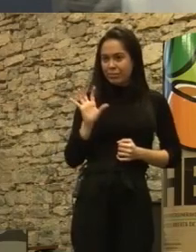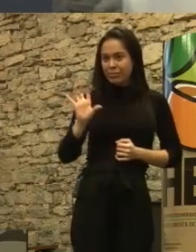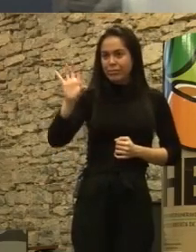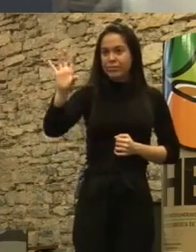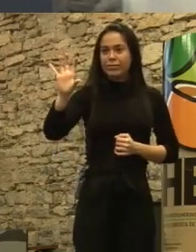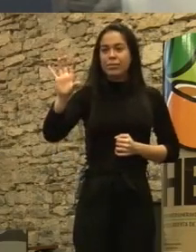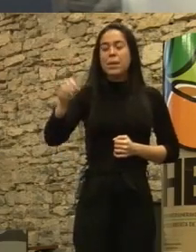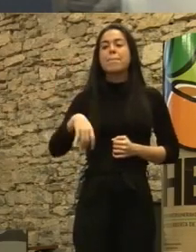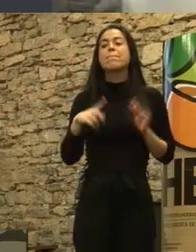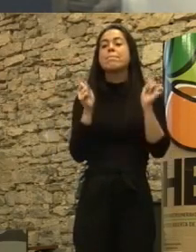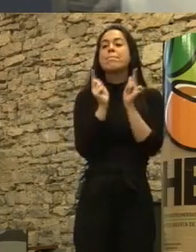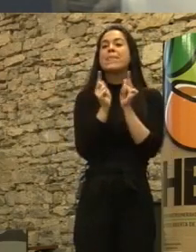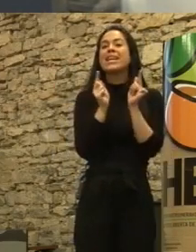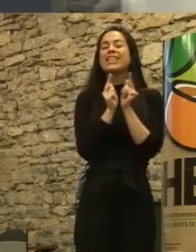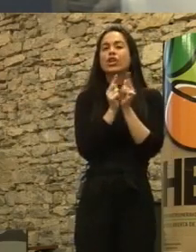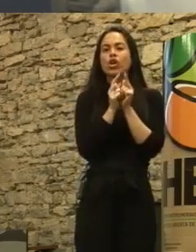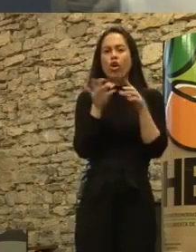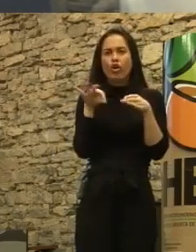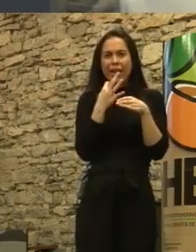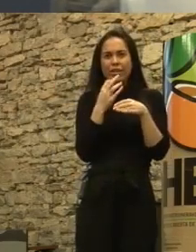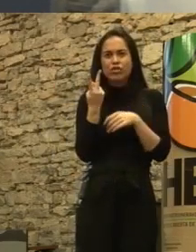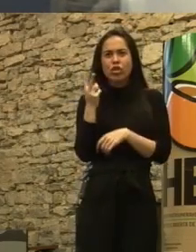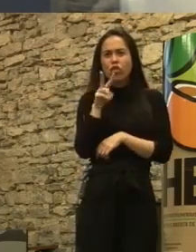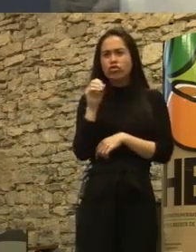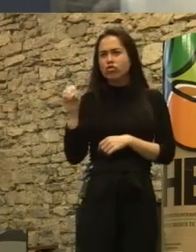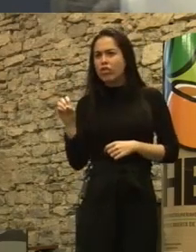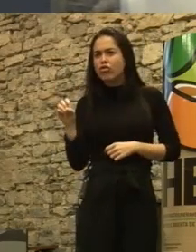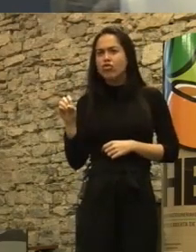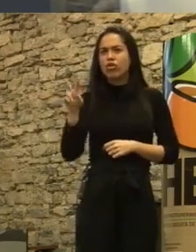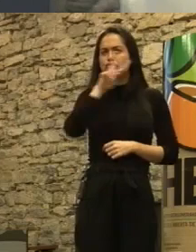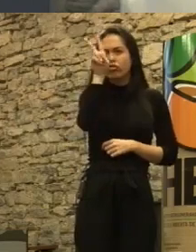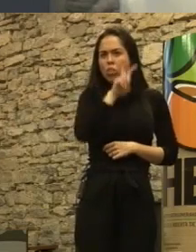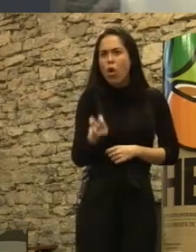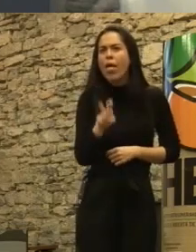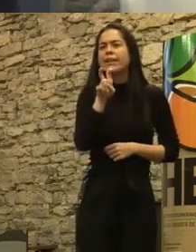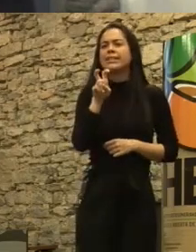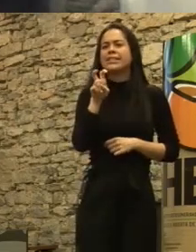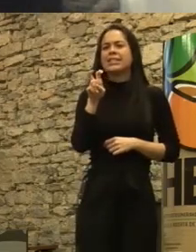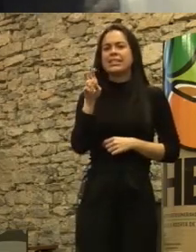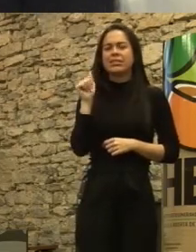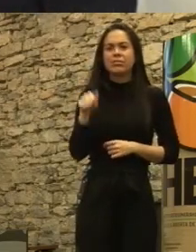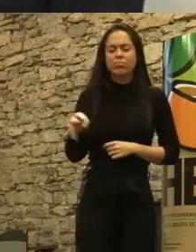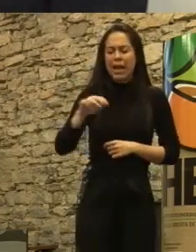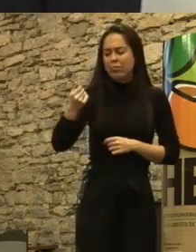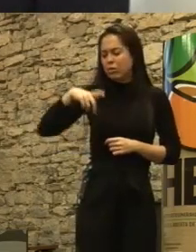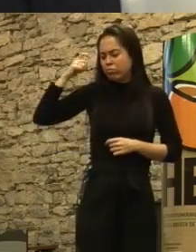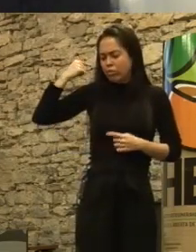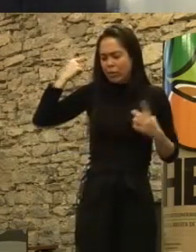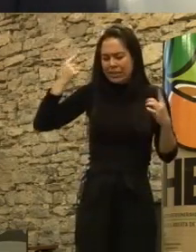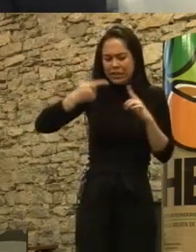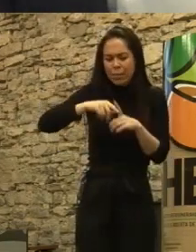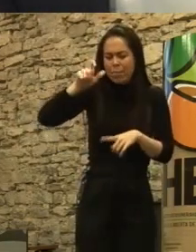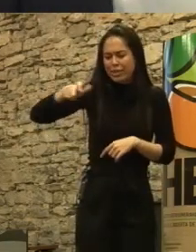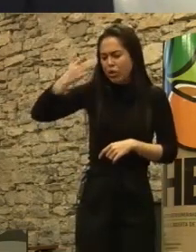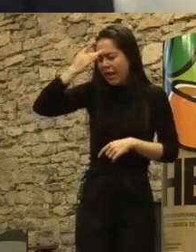del microcrédito, un poquísimo dinero, $200, $300, para el cabrero, para la campesina, para el agricultor,